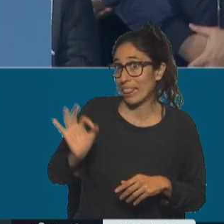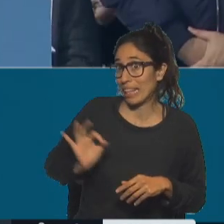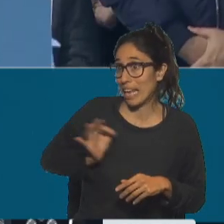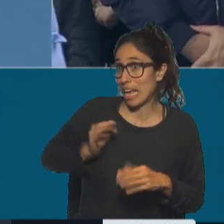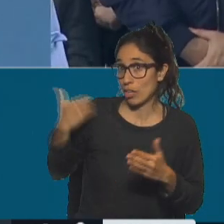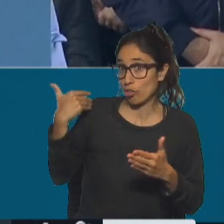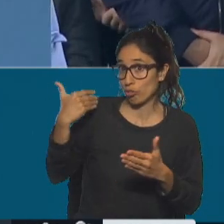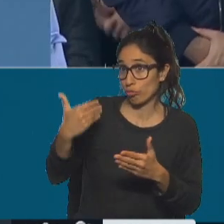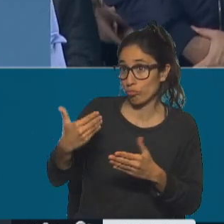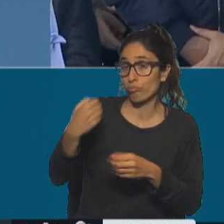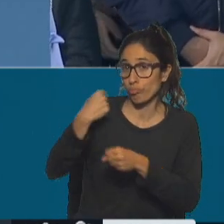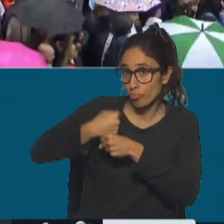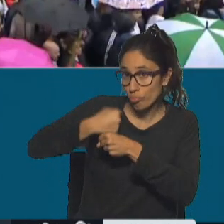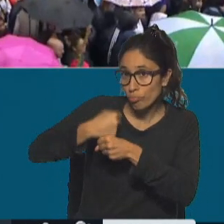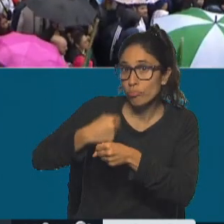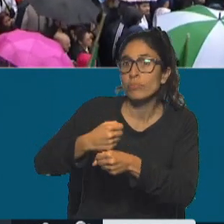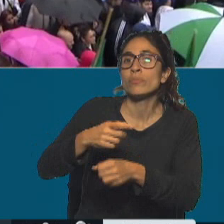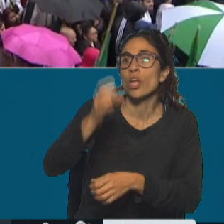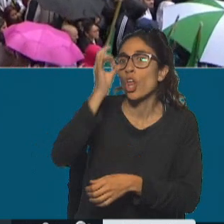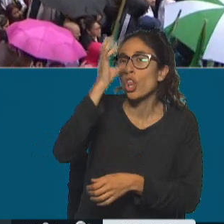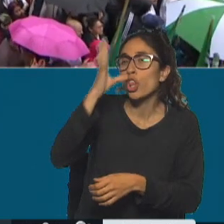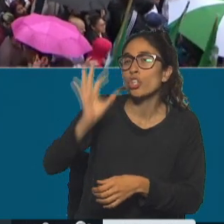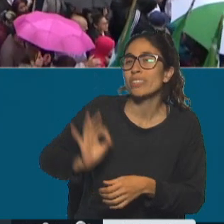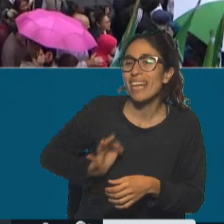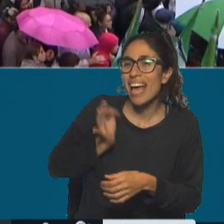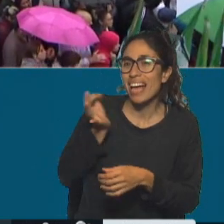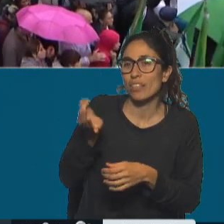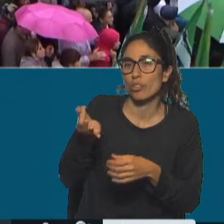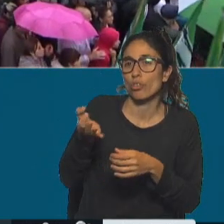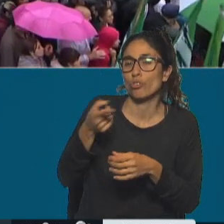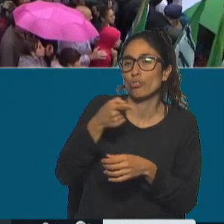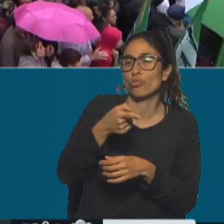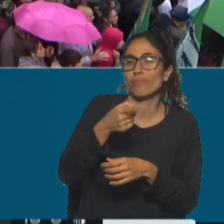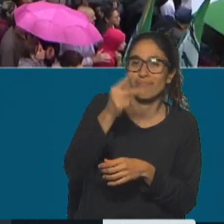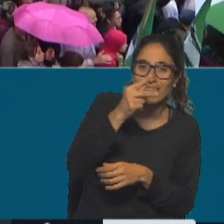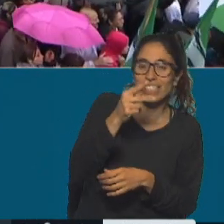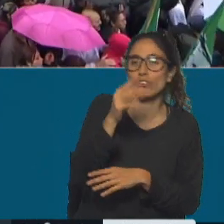12 años de presidencia, tanto de Néstor Kirchner como de Cristina Fernández de Kirchner, donde